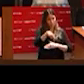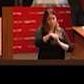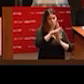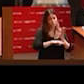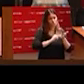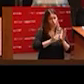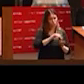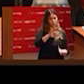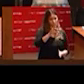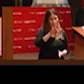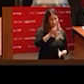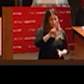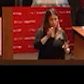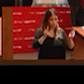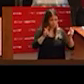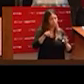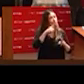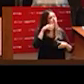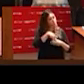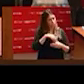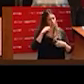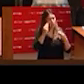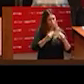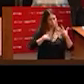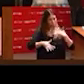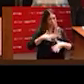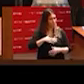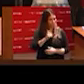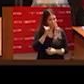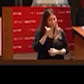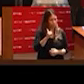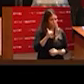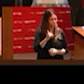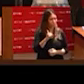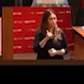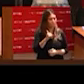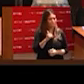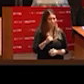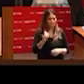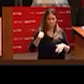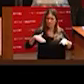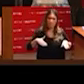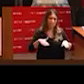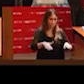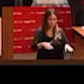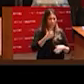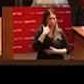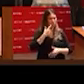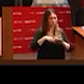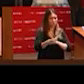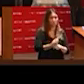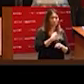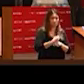Estela participan de una formación que s simultánea a a esa incorporación